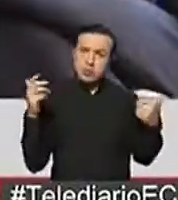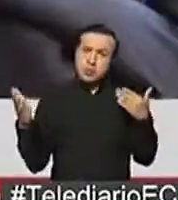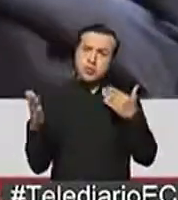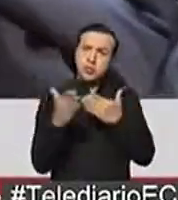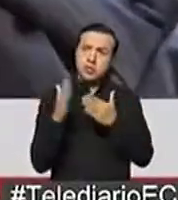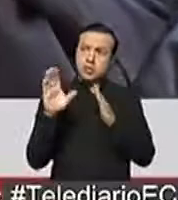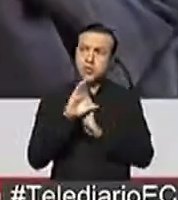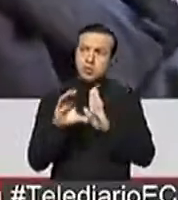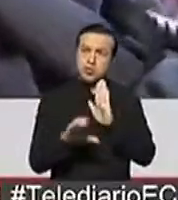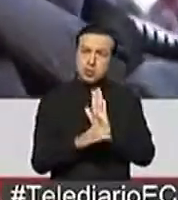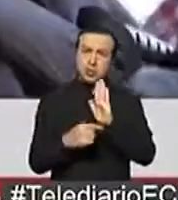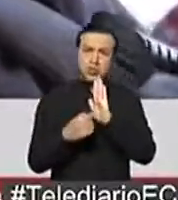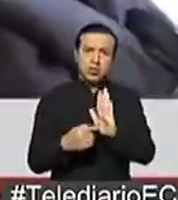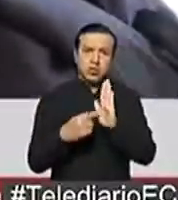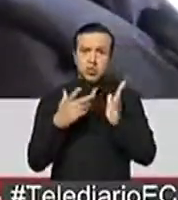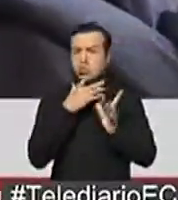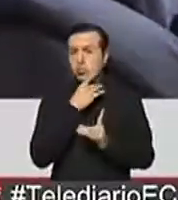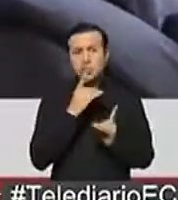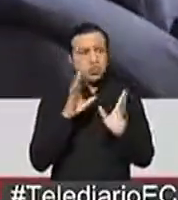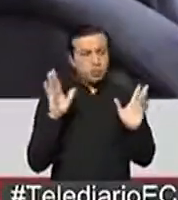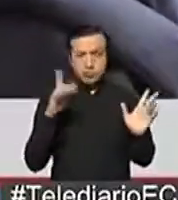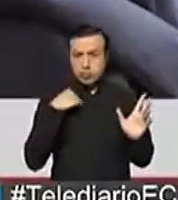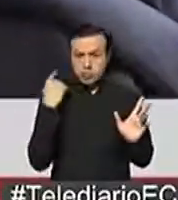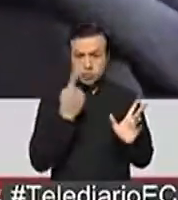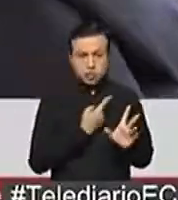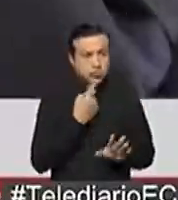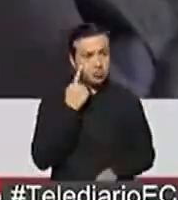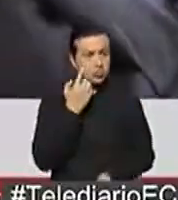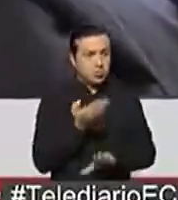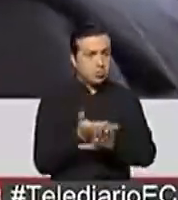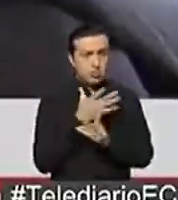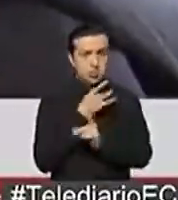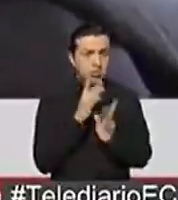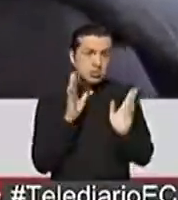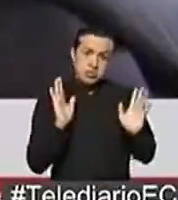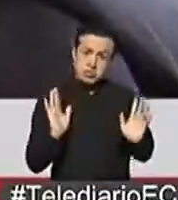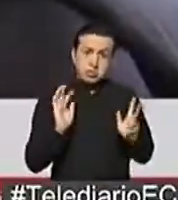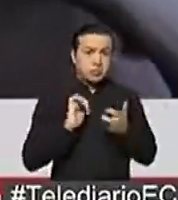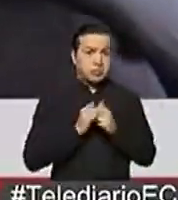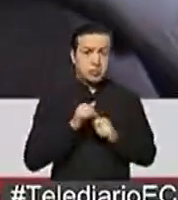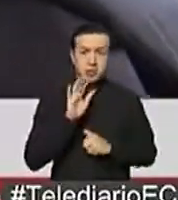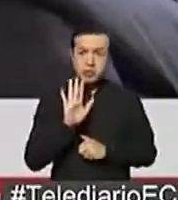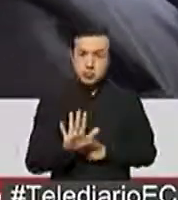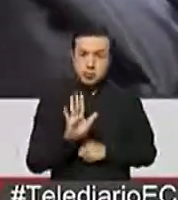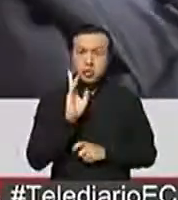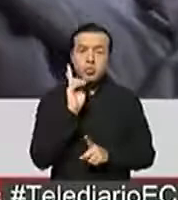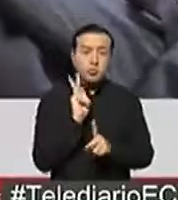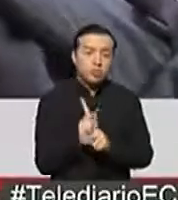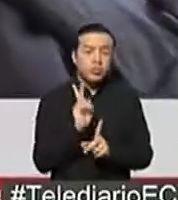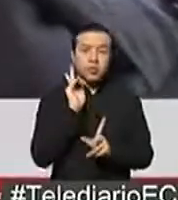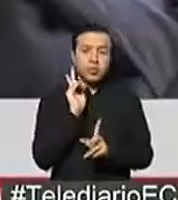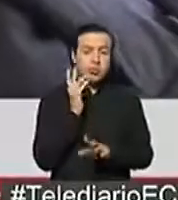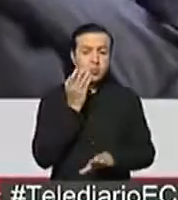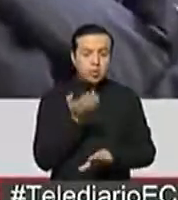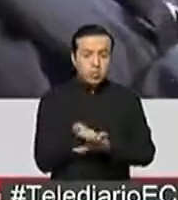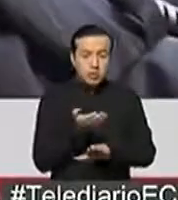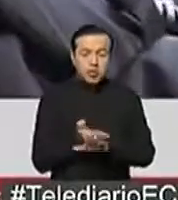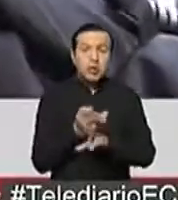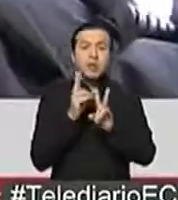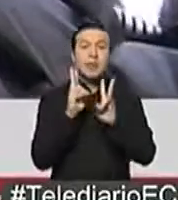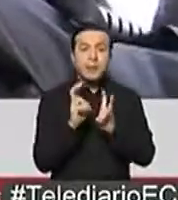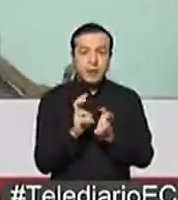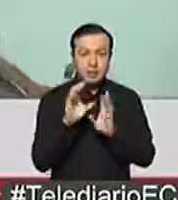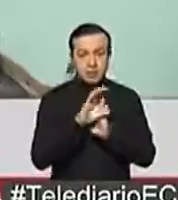a la Constitución. Si no les gustaba lo que nosotros proponíamos, puede no gustarles, pero era un planteamiento sobre la base de